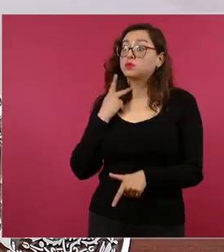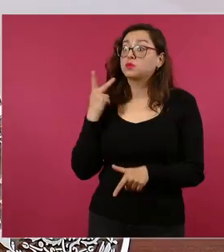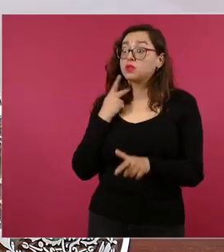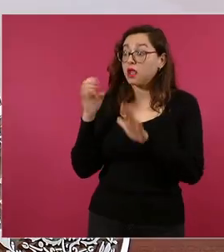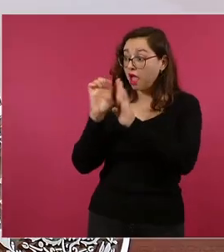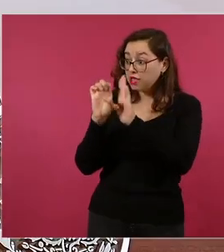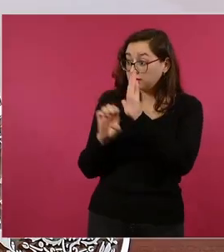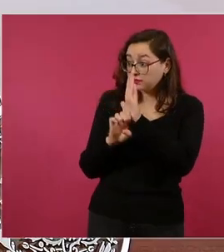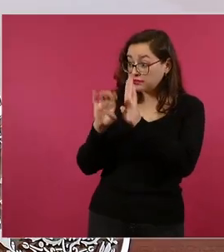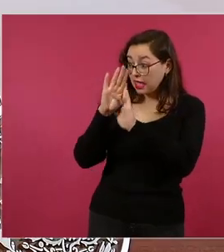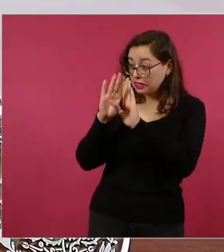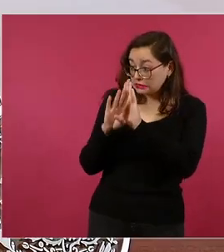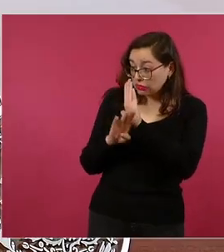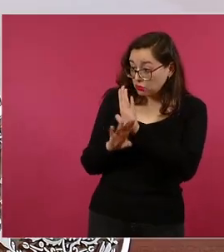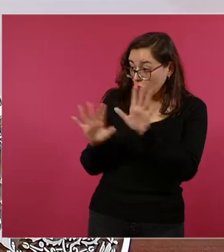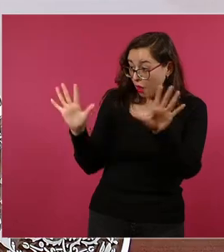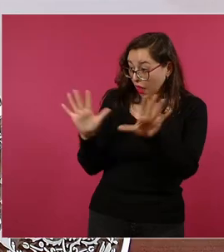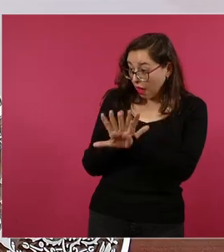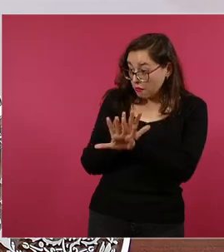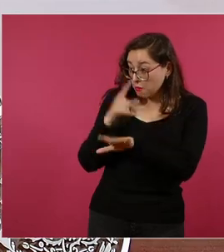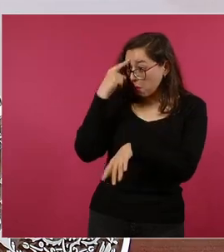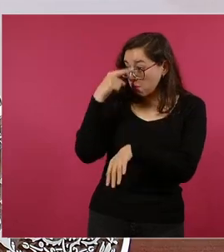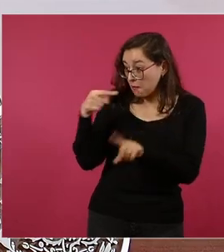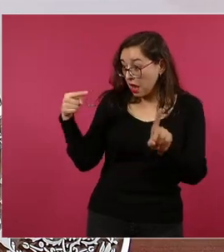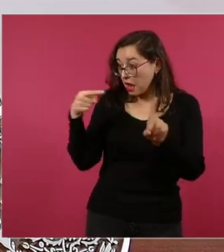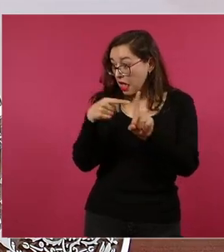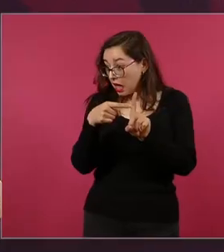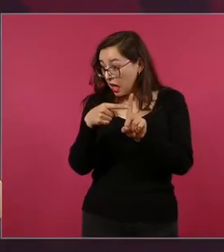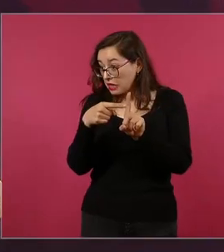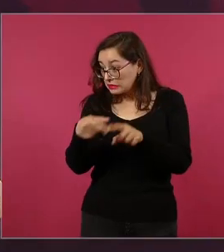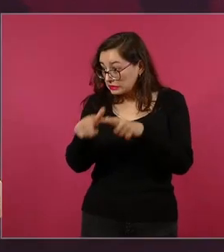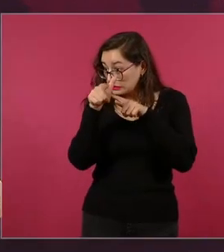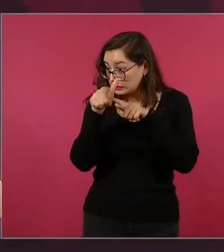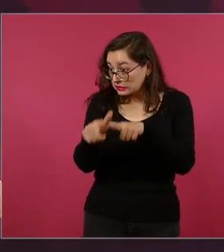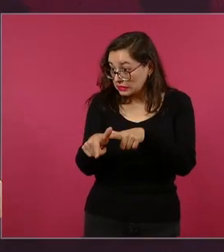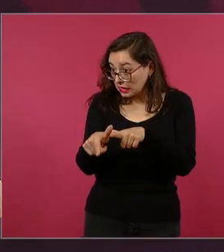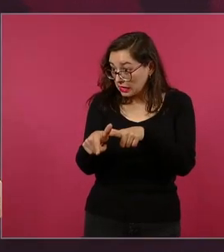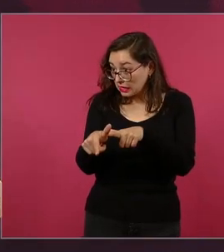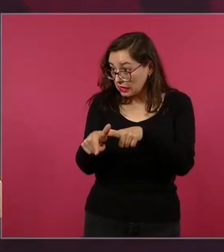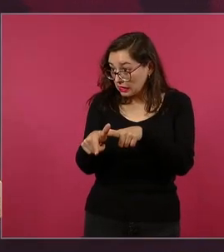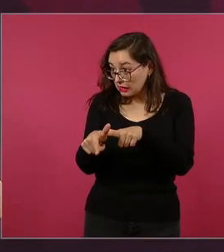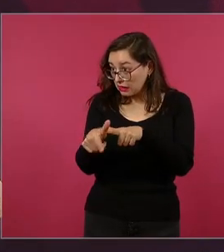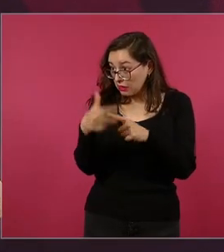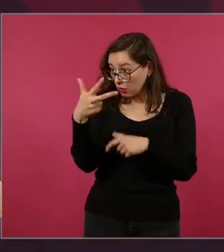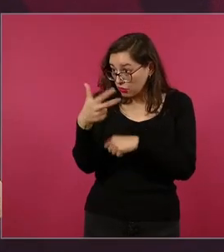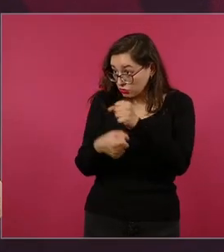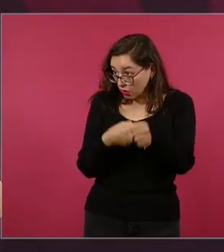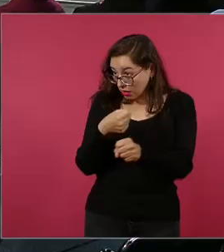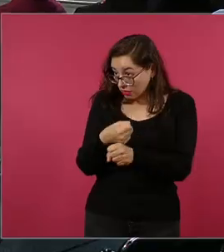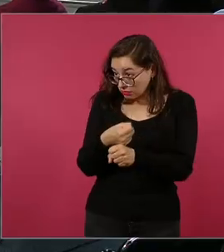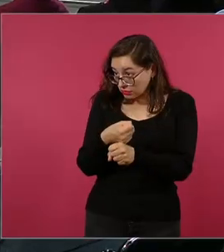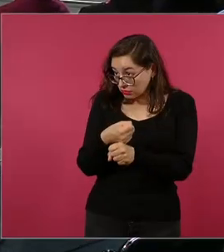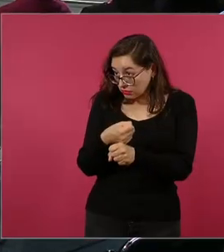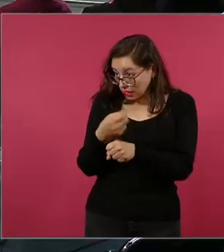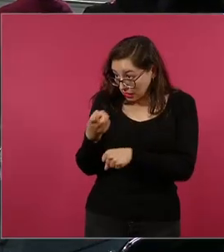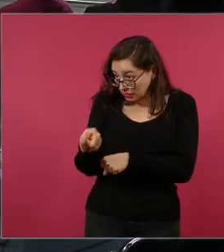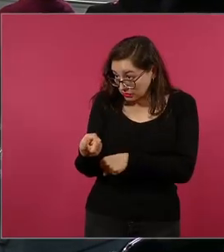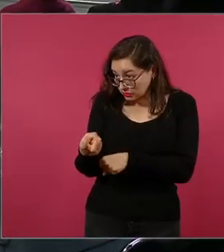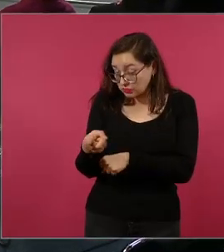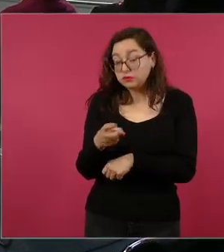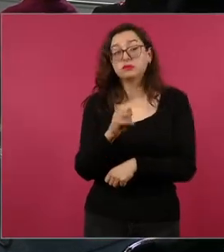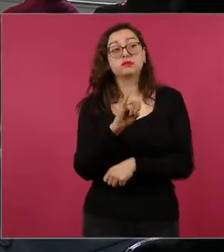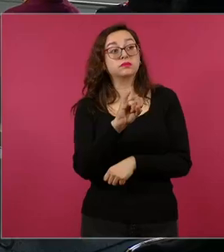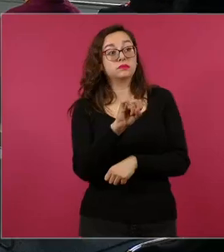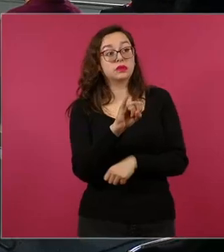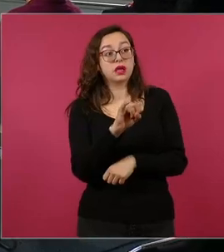Para permitir la reelección. Así es. ¿Así? Se puede ampliar. Uh-huh. Hasta la puerta.